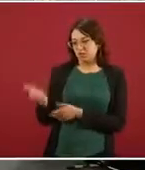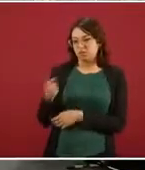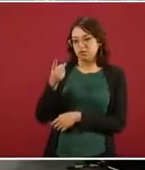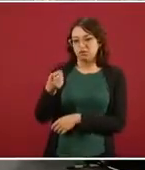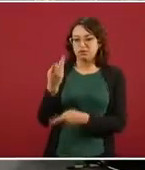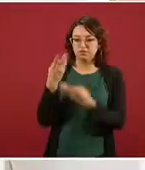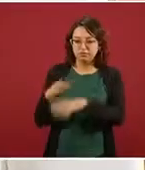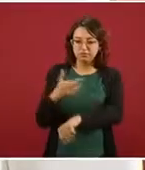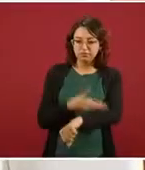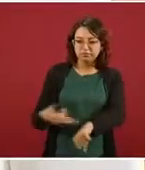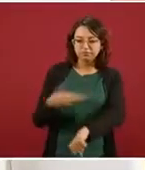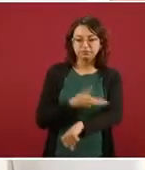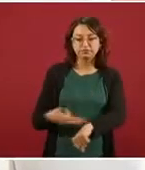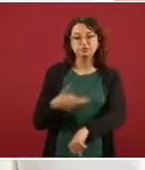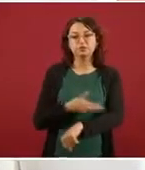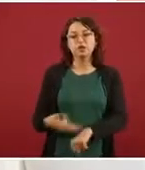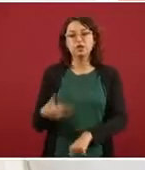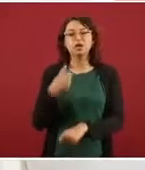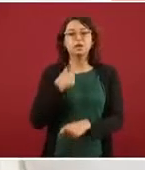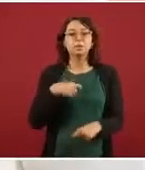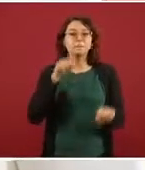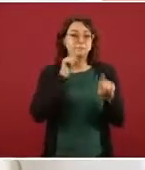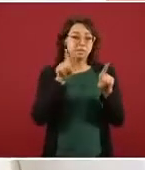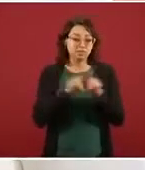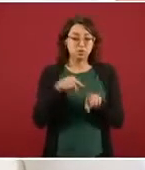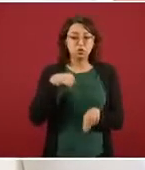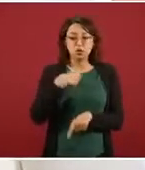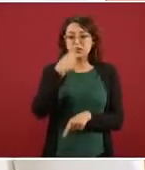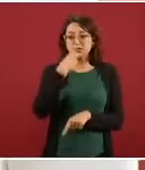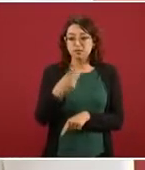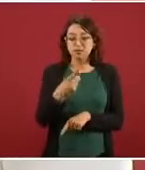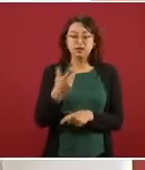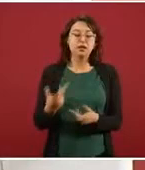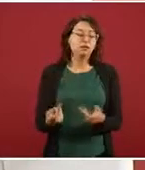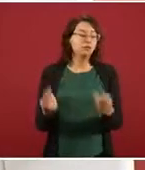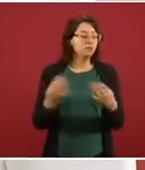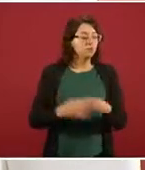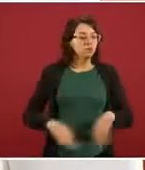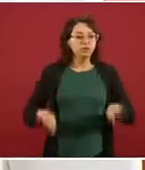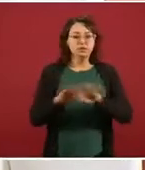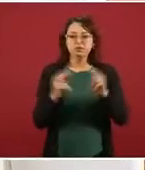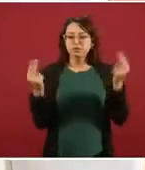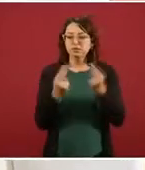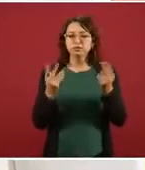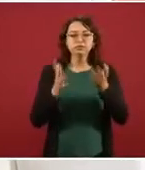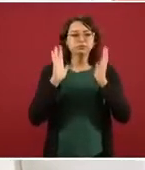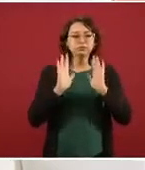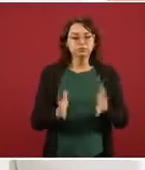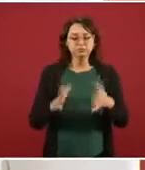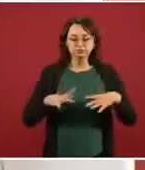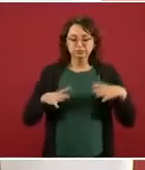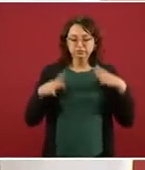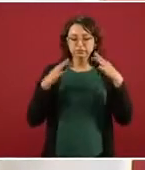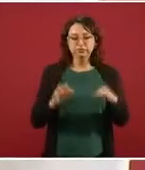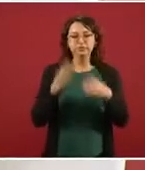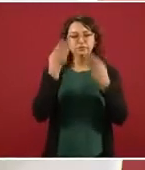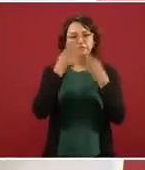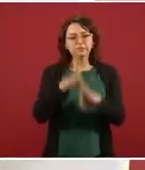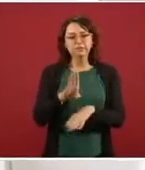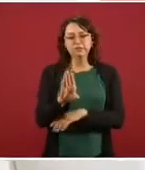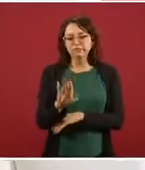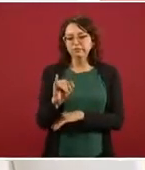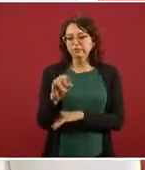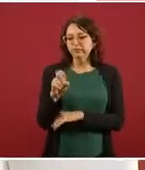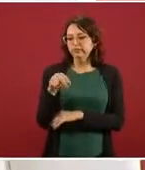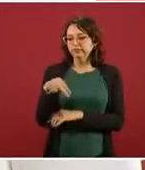Por eso insistir lo que el presidente ha planteado aquí del Banco del Bienestar, porque es un banco que va a entender